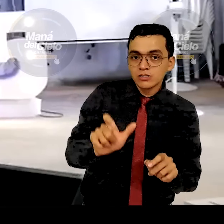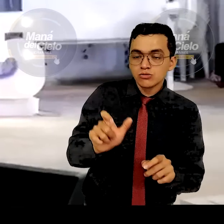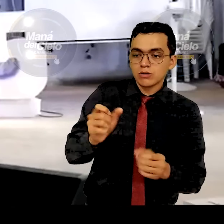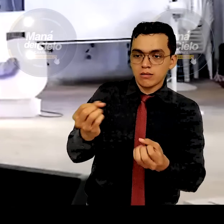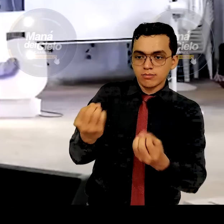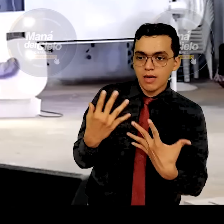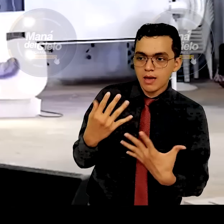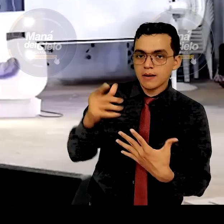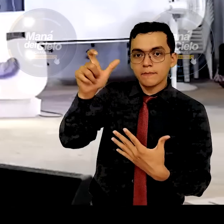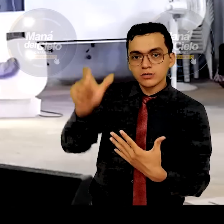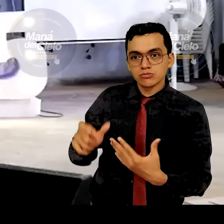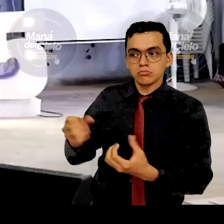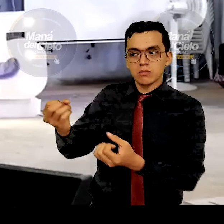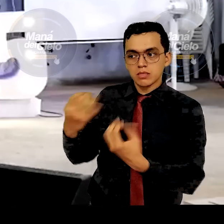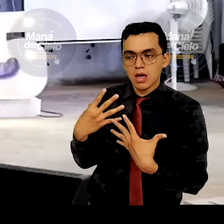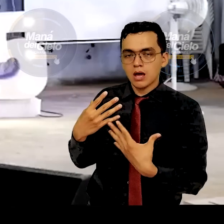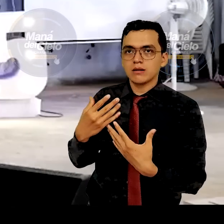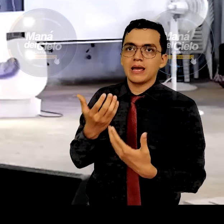que yo me imagino.